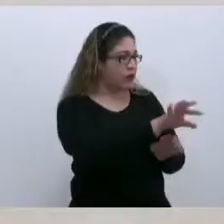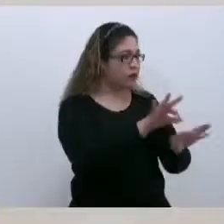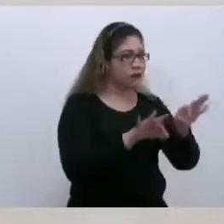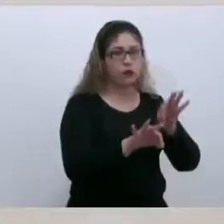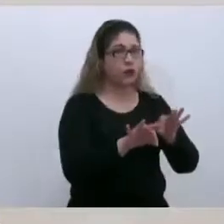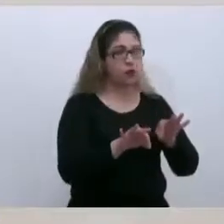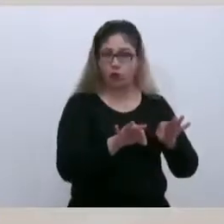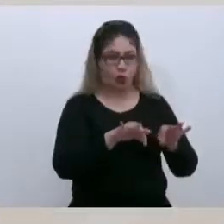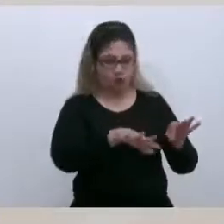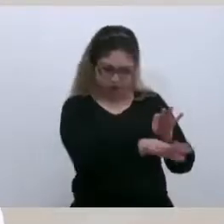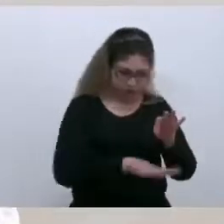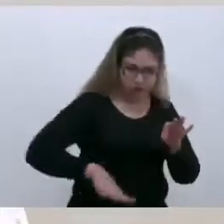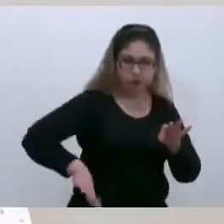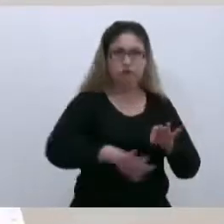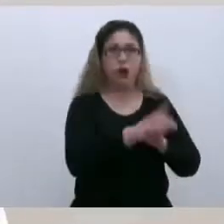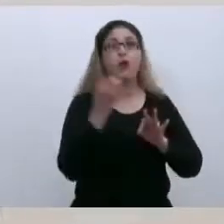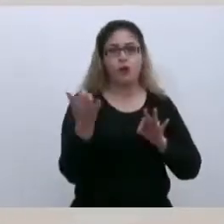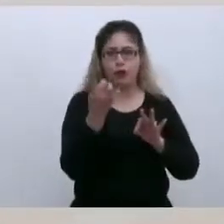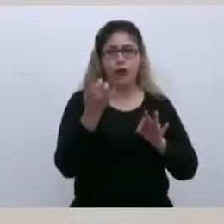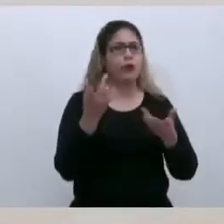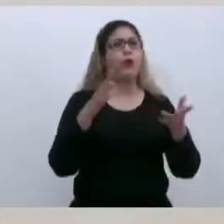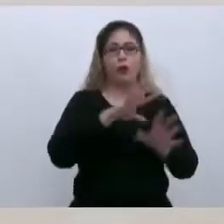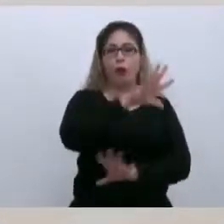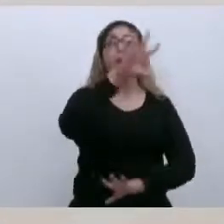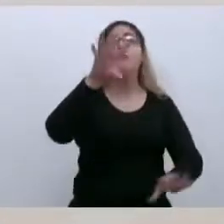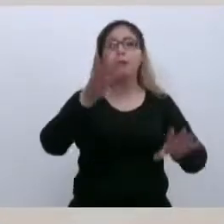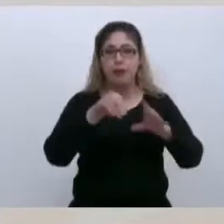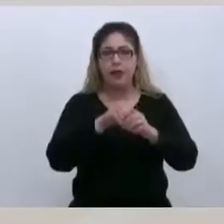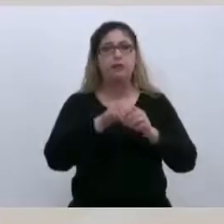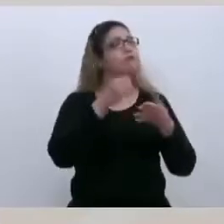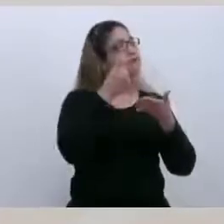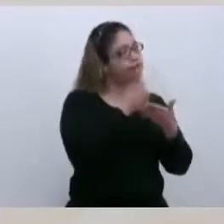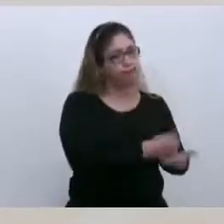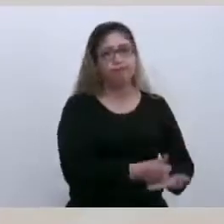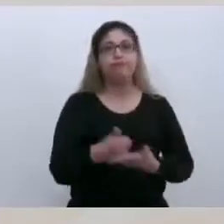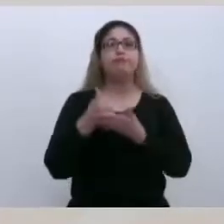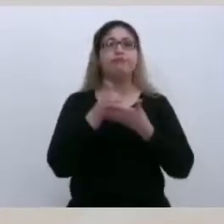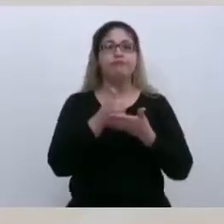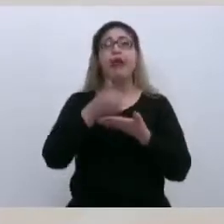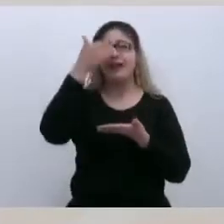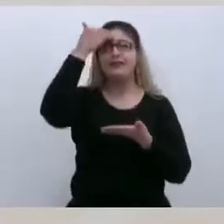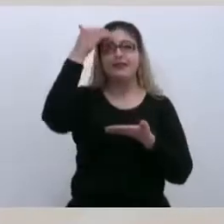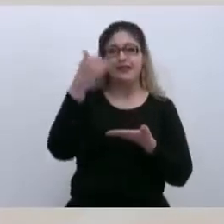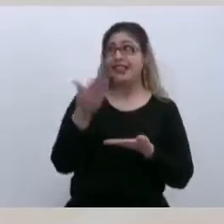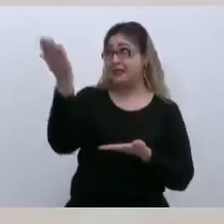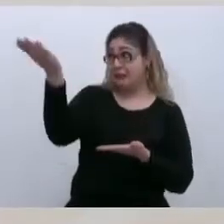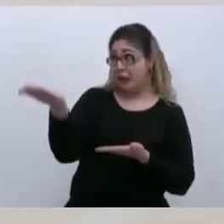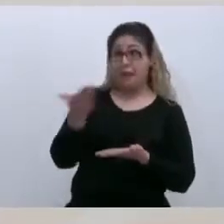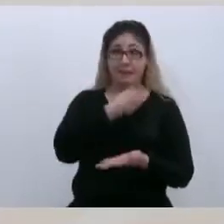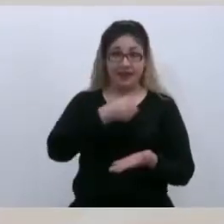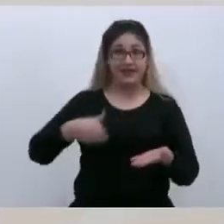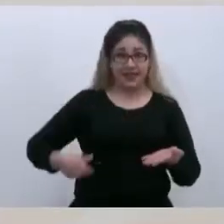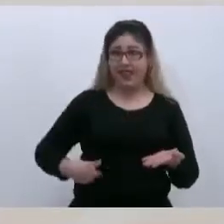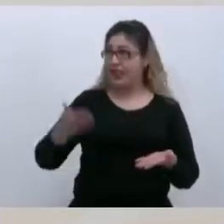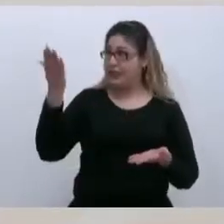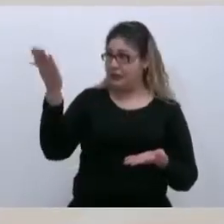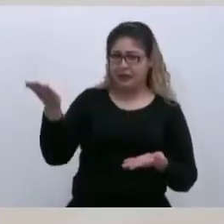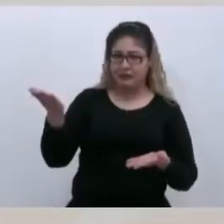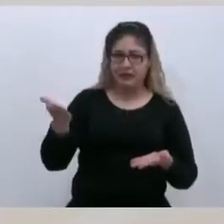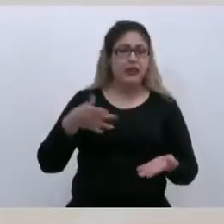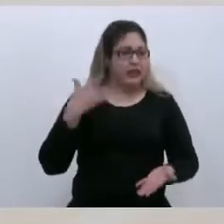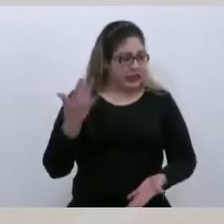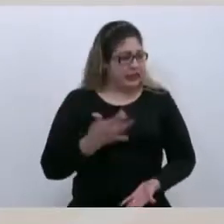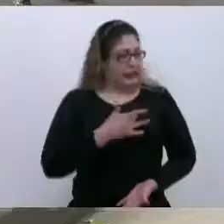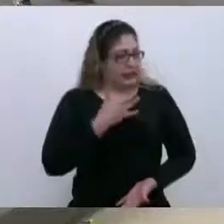En este esfuerzo sabemos que contamos con usted. Sabemos de la sensibilidad que usted